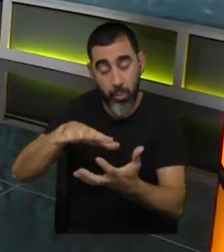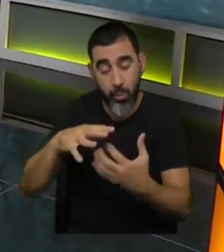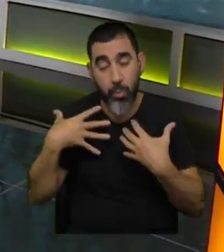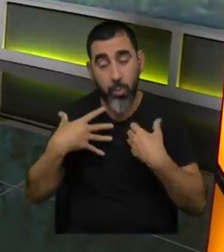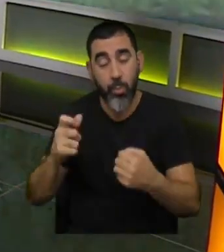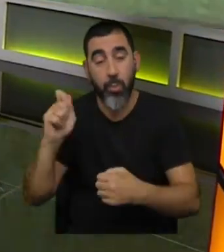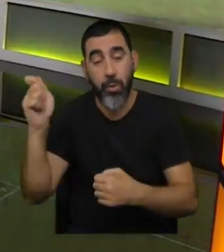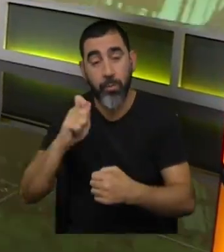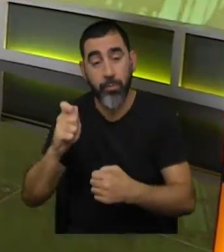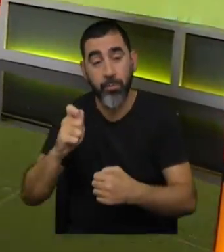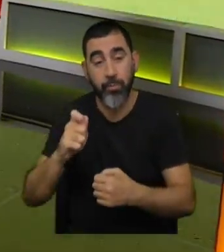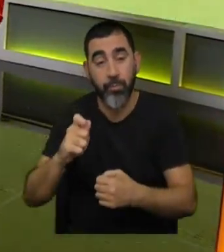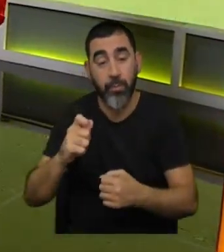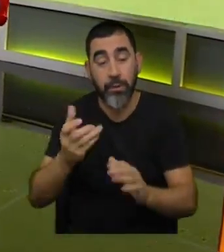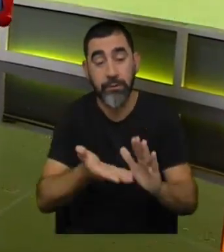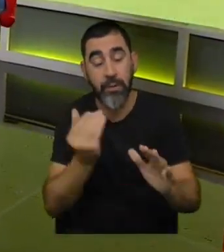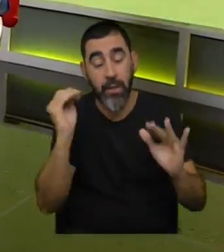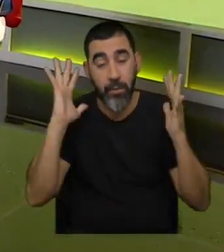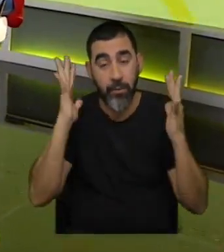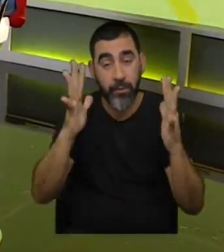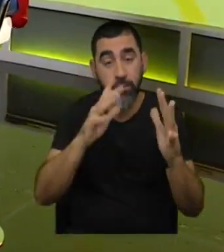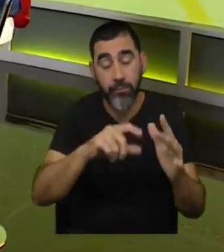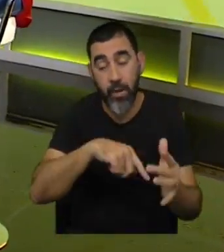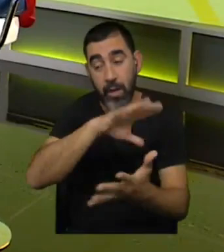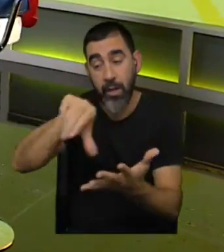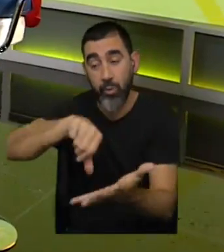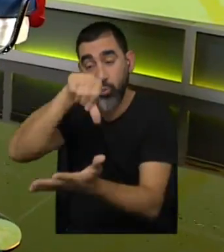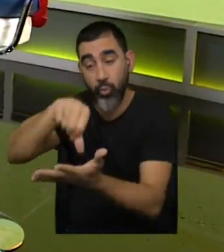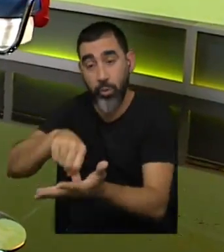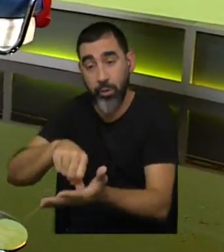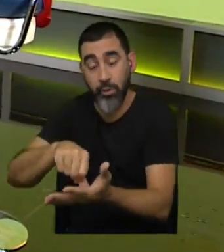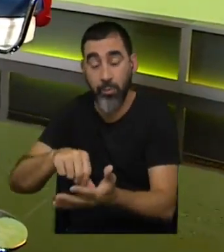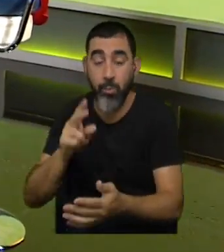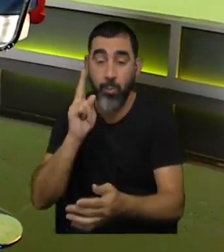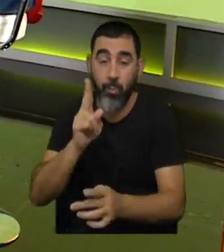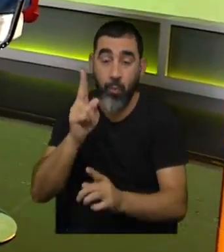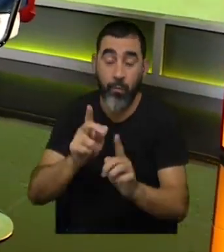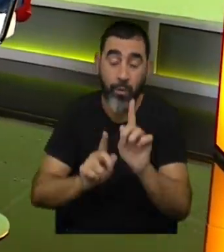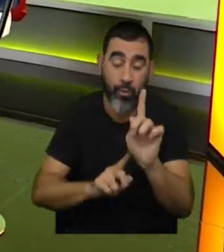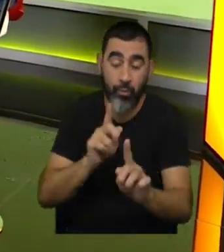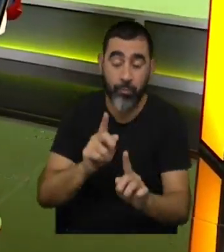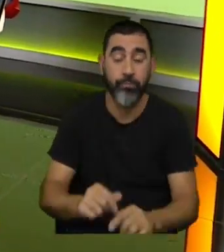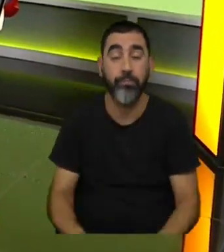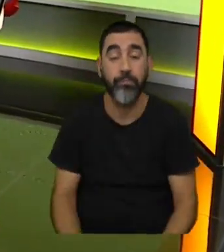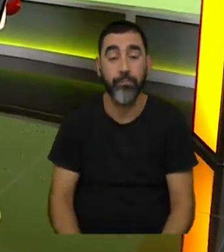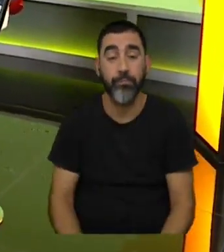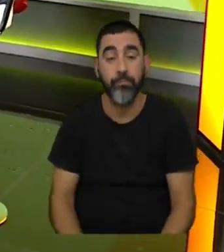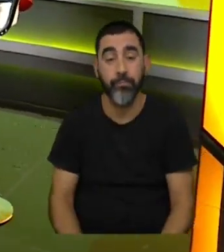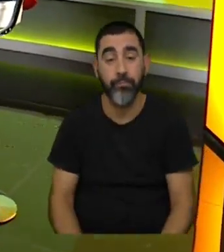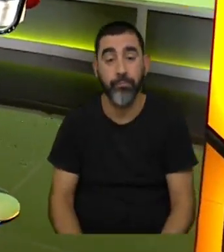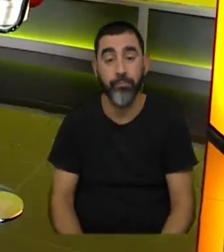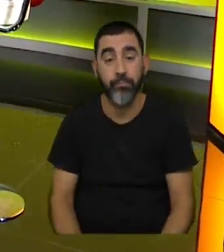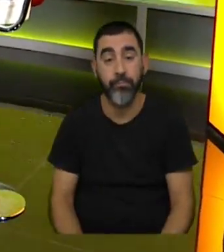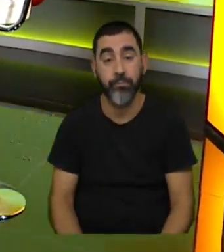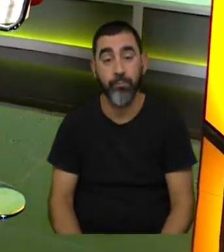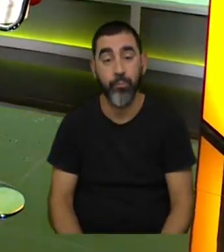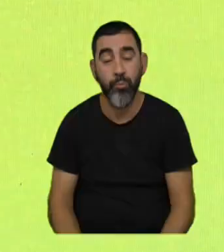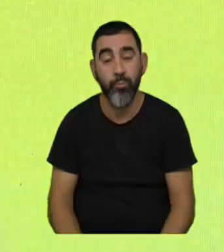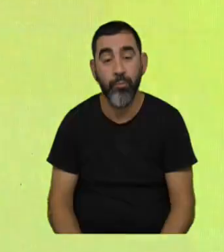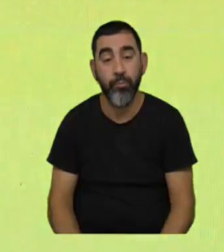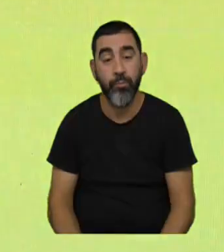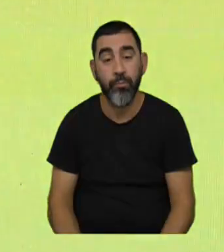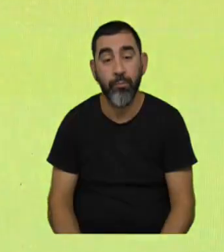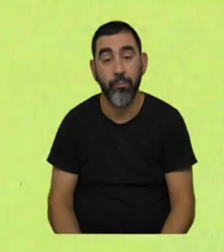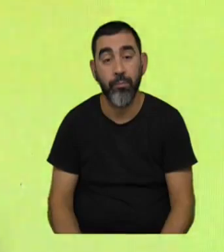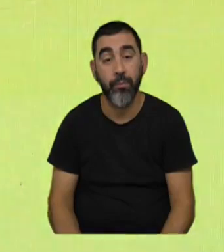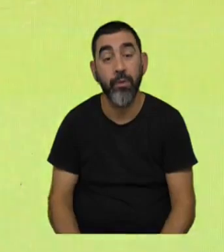pública. Claro, son extraídas del medio silvestre. Exacto, en lugares donde habitualmente no están. Daniela, antes de despedirte, porque esto fue, quiero que la gente lo sepa,